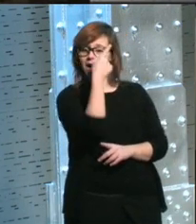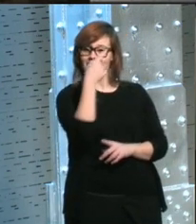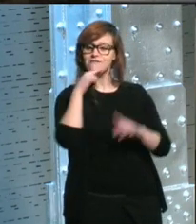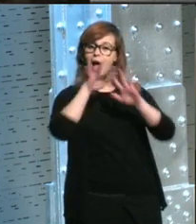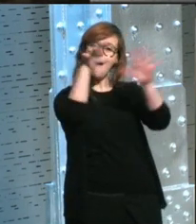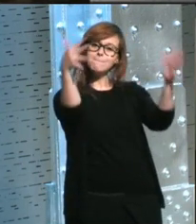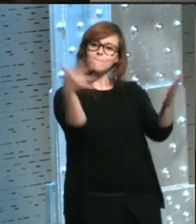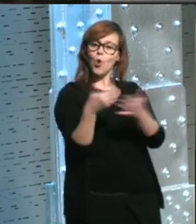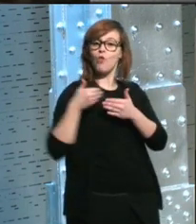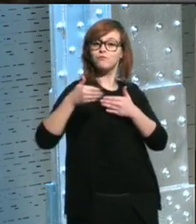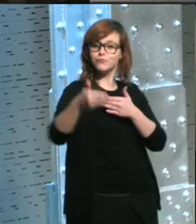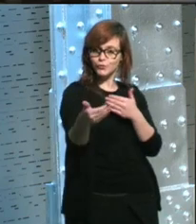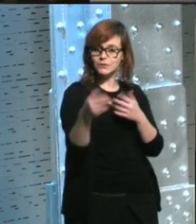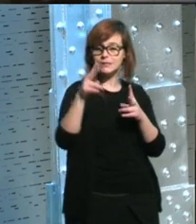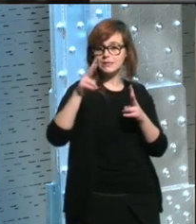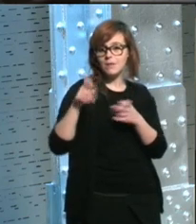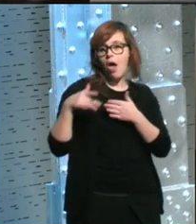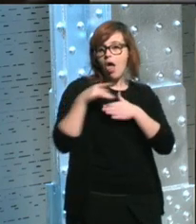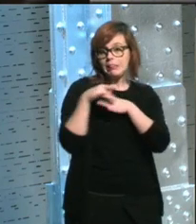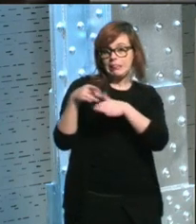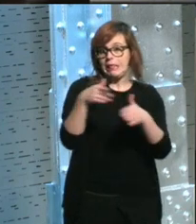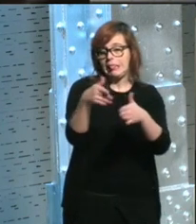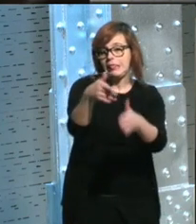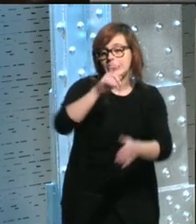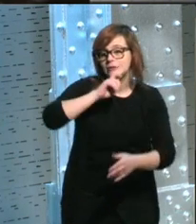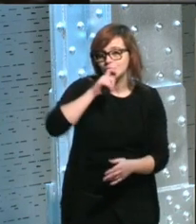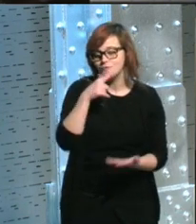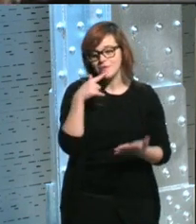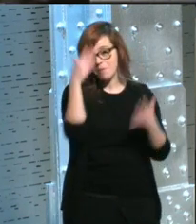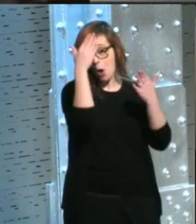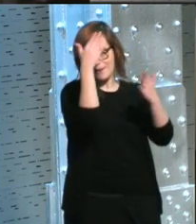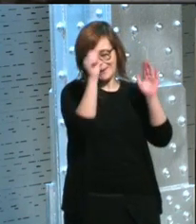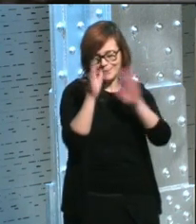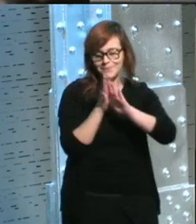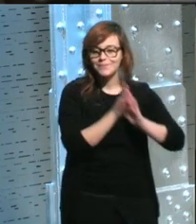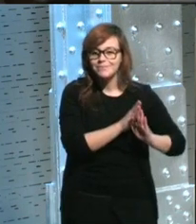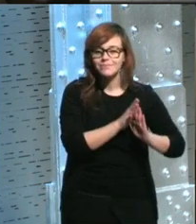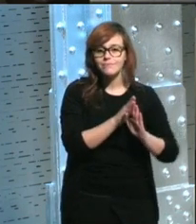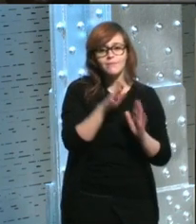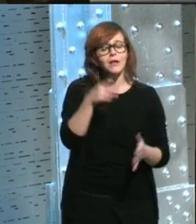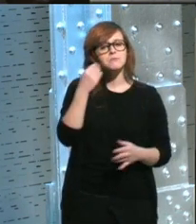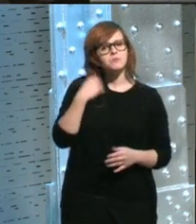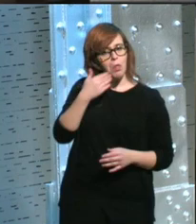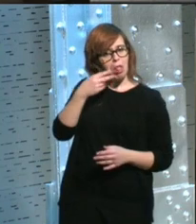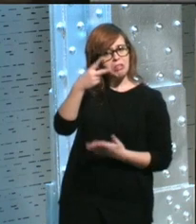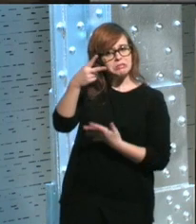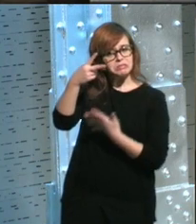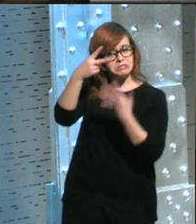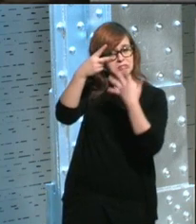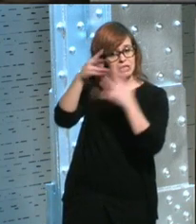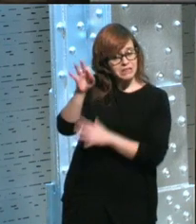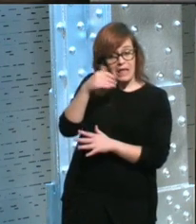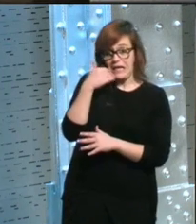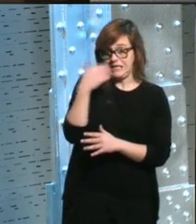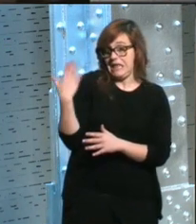del futuro, ¿no? De las tendencias en su mano, y por lo tanto me parece que un pequeño homenaje. Como es un tipo con 70 años y casi los acaba de